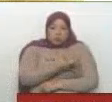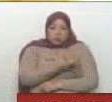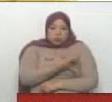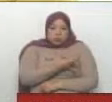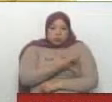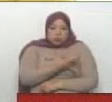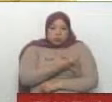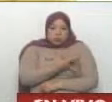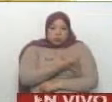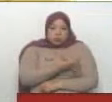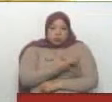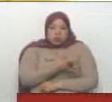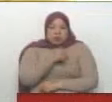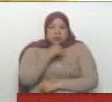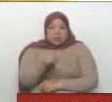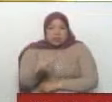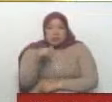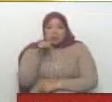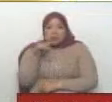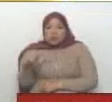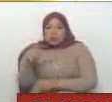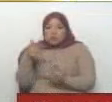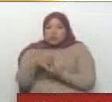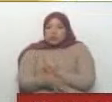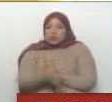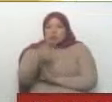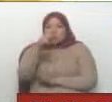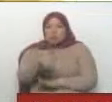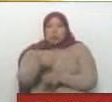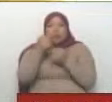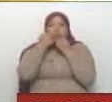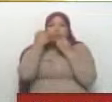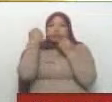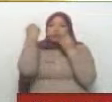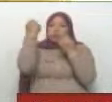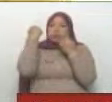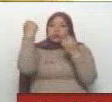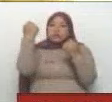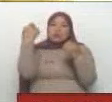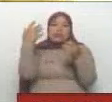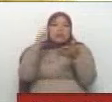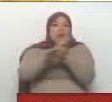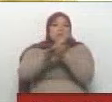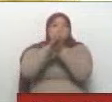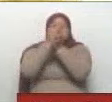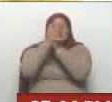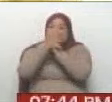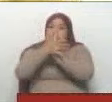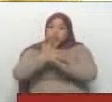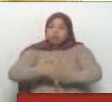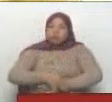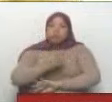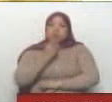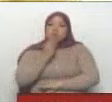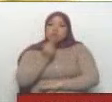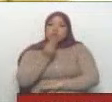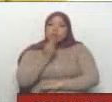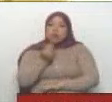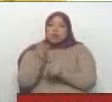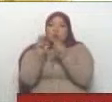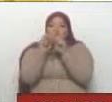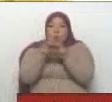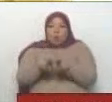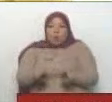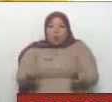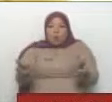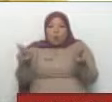porque hablamos, se denuncian día a día, hay manifestaciones por todos lados y nadie detiene esta matanza, presidente. ¿Cómo se van a sentar en Naciones Unidas